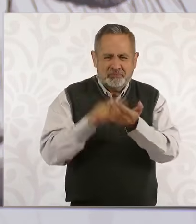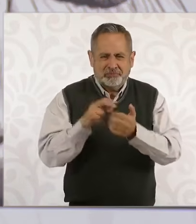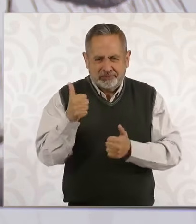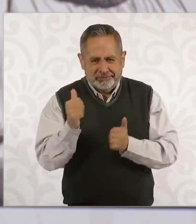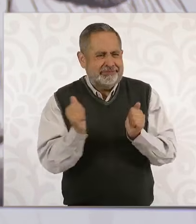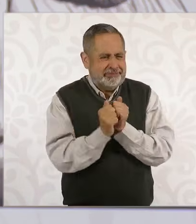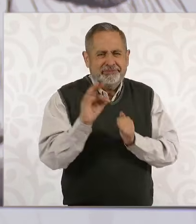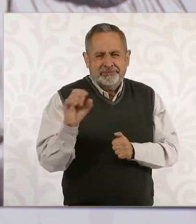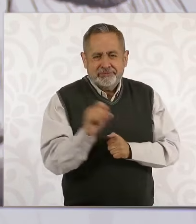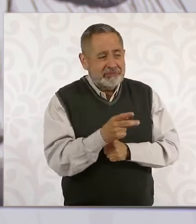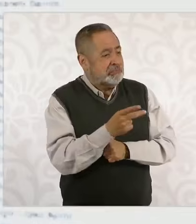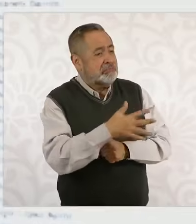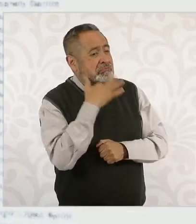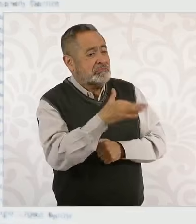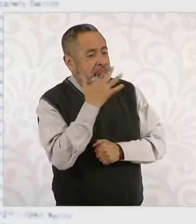Fox.